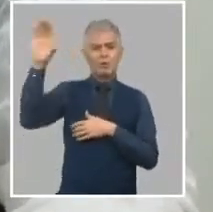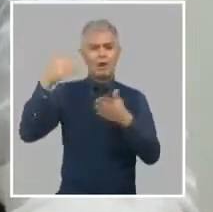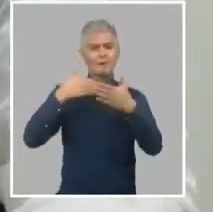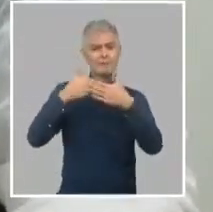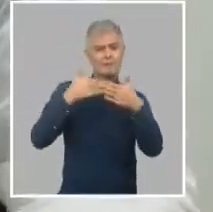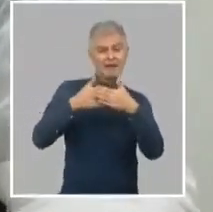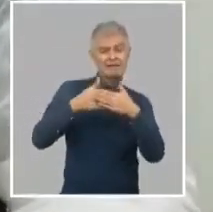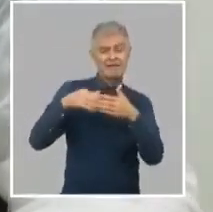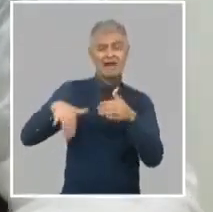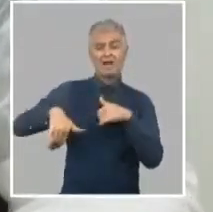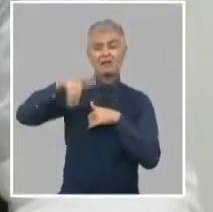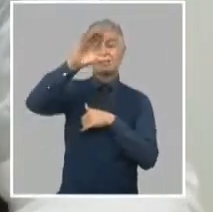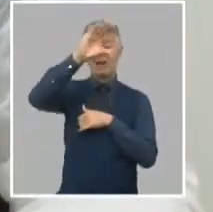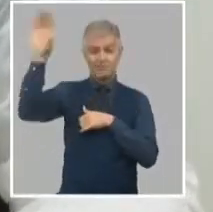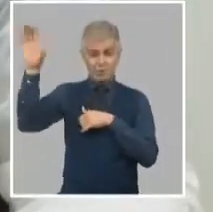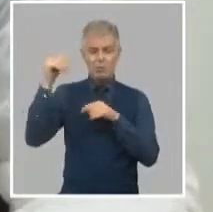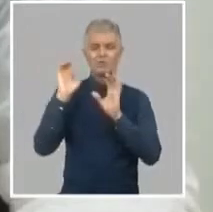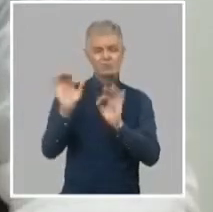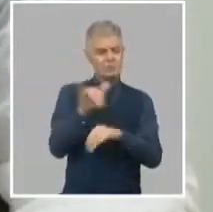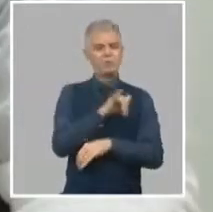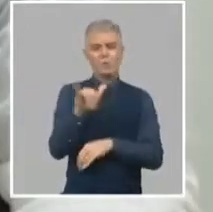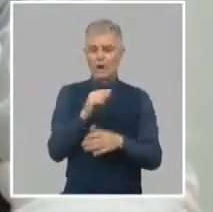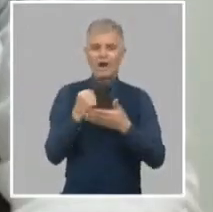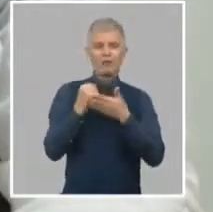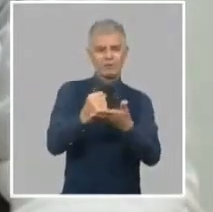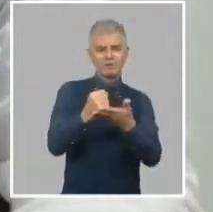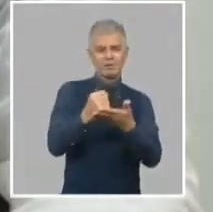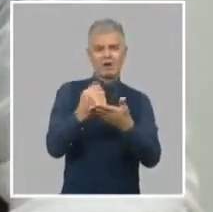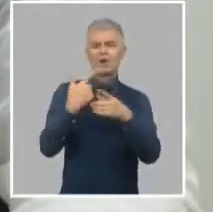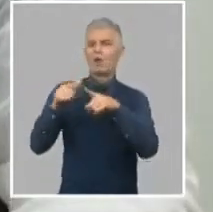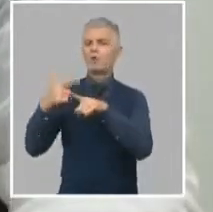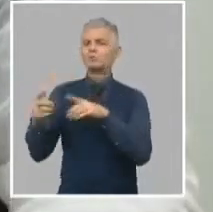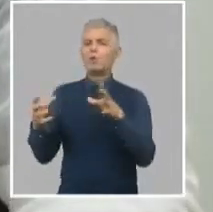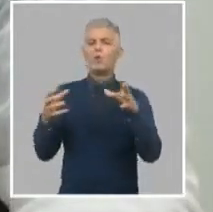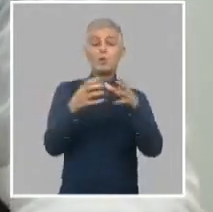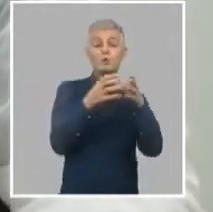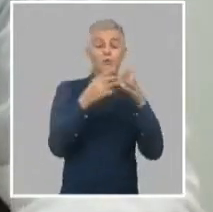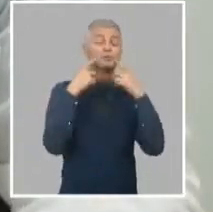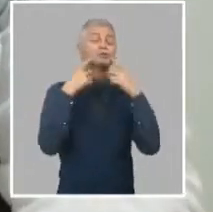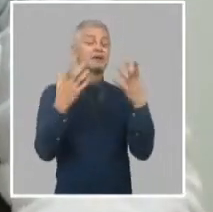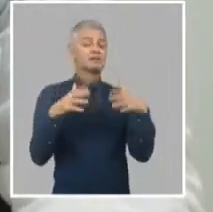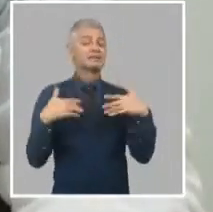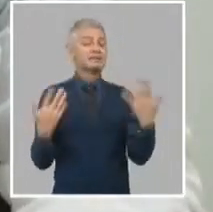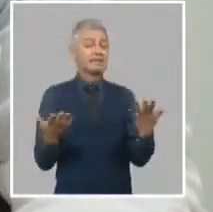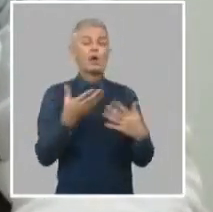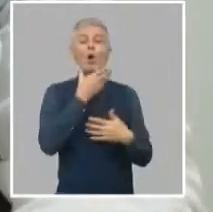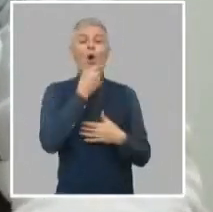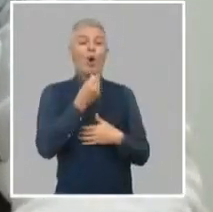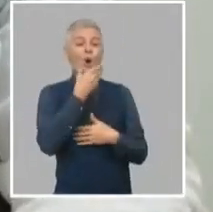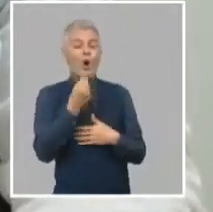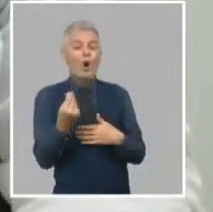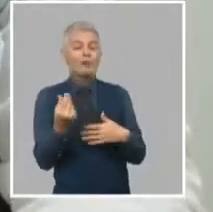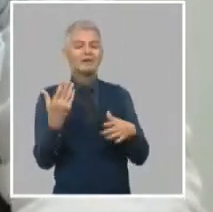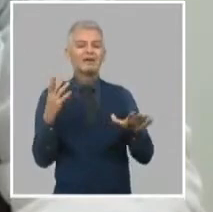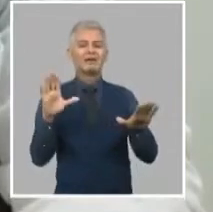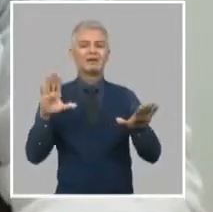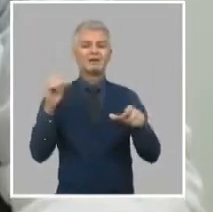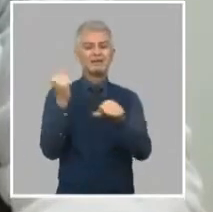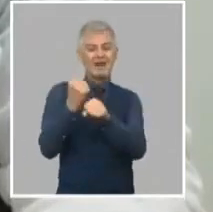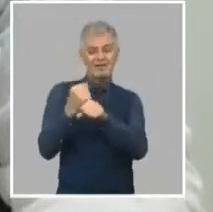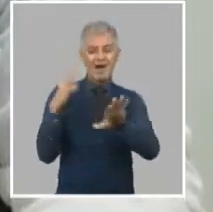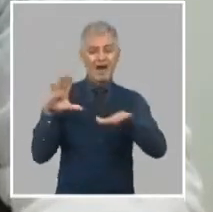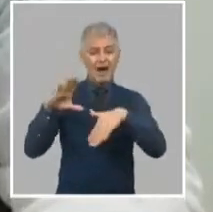aportaron y tanto acompañaron, el despliegue de un grupo importante de jóvenes diplomáticos